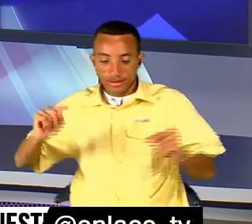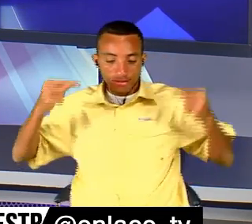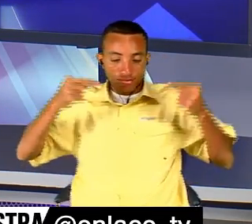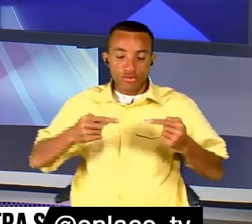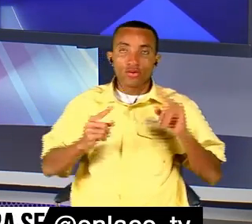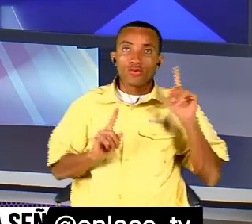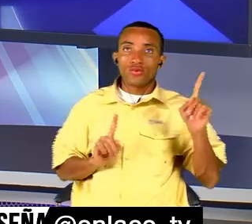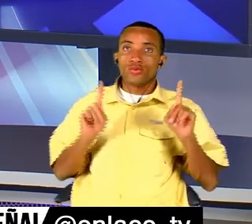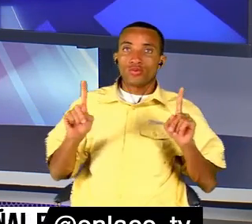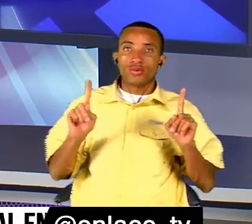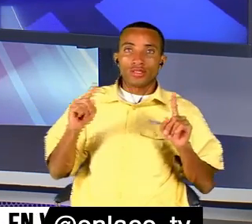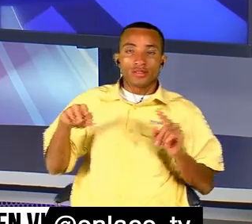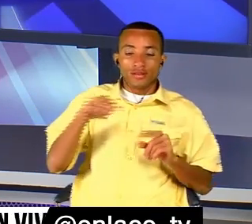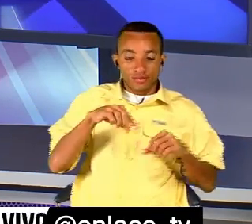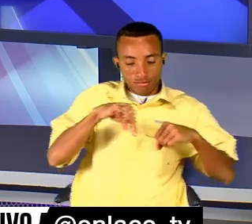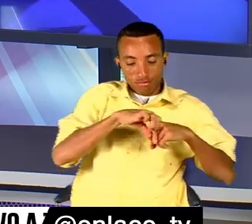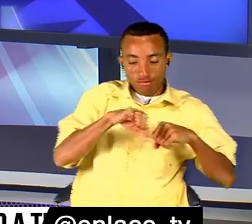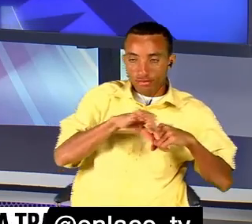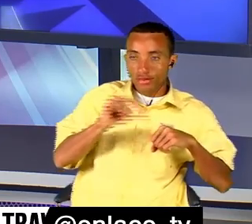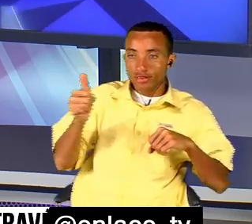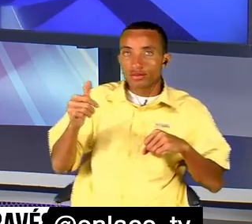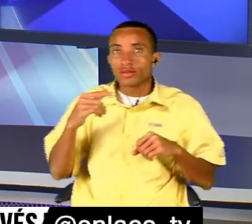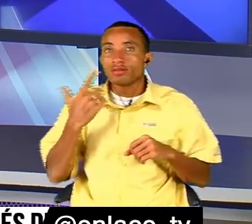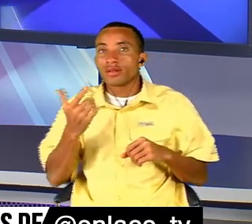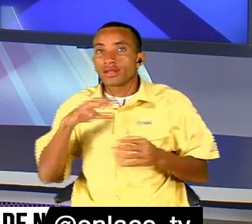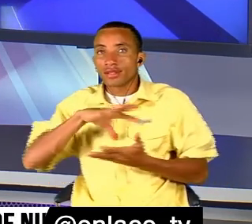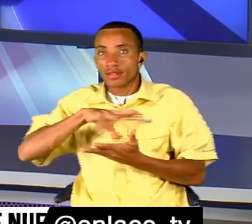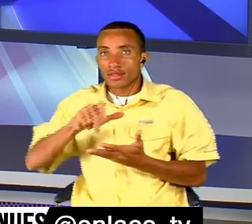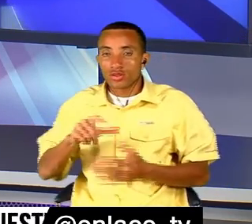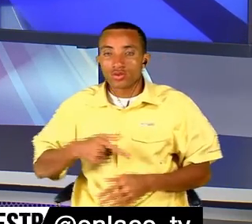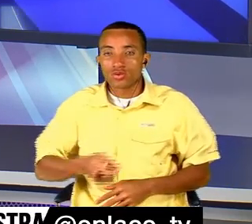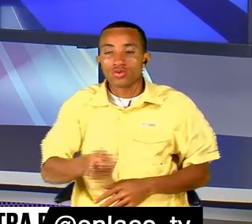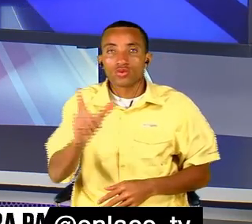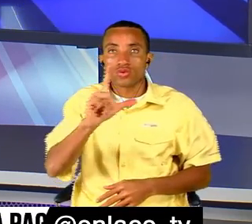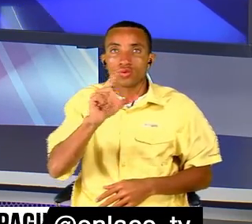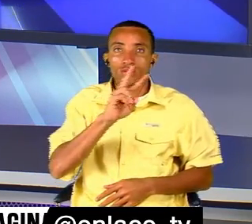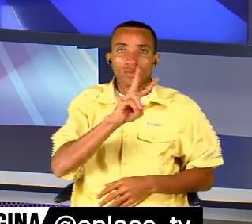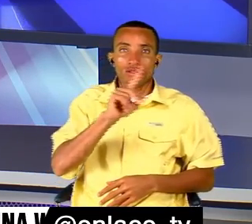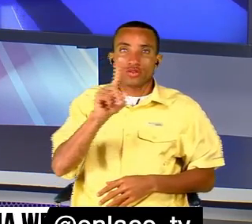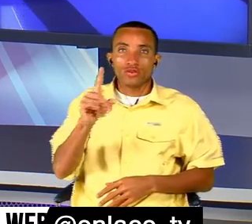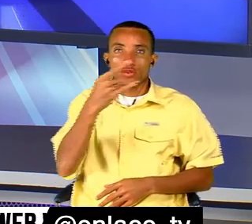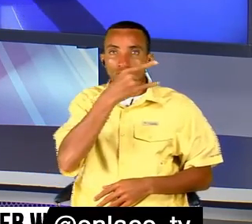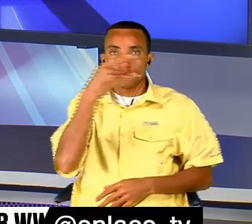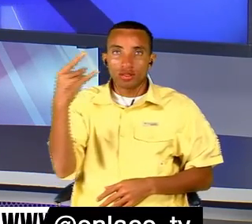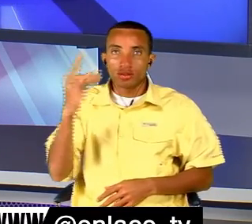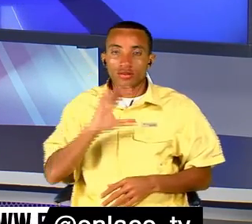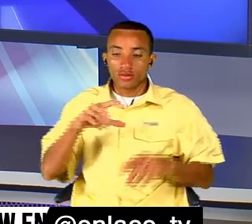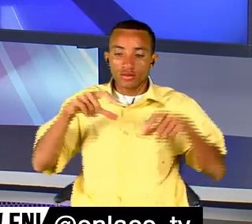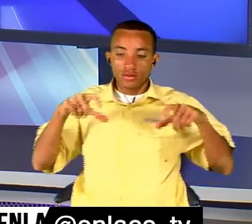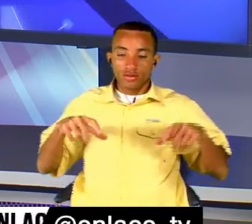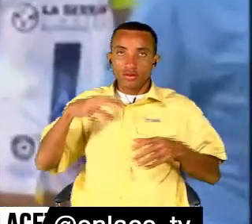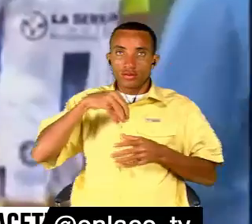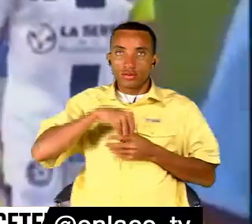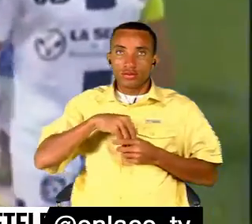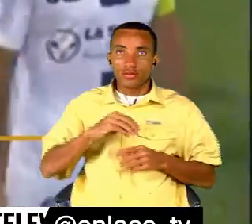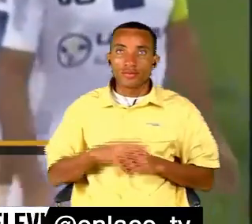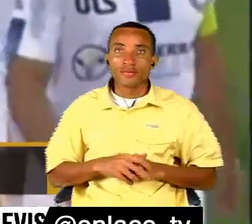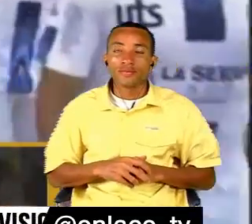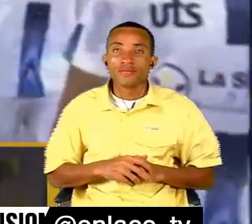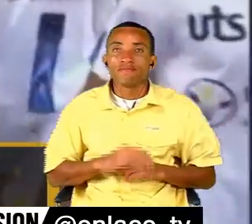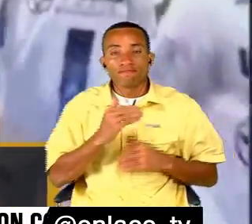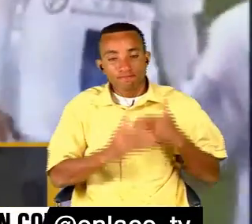amarilla ya piensa en lo que será el clásico santandereano de este lunes 21 de marzo en el Daniel Villa Zapata. En el